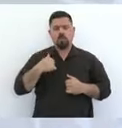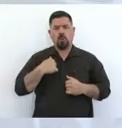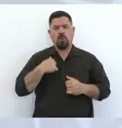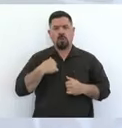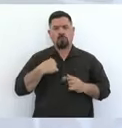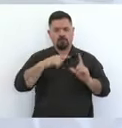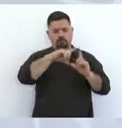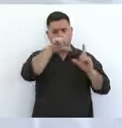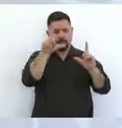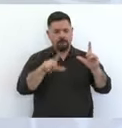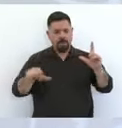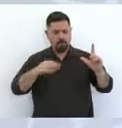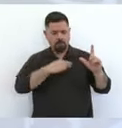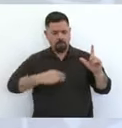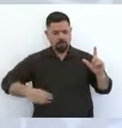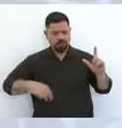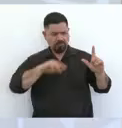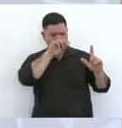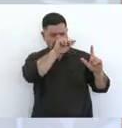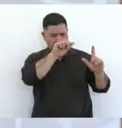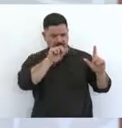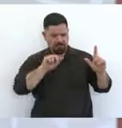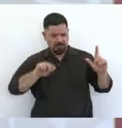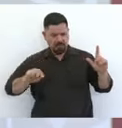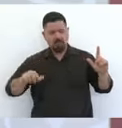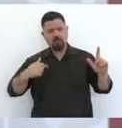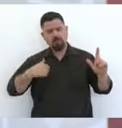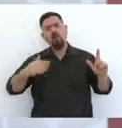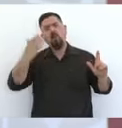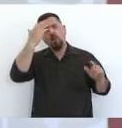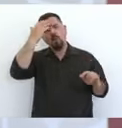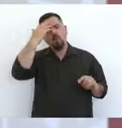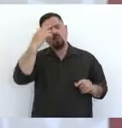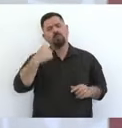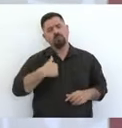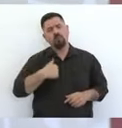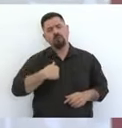país. Es una dicha enorme